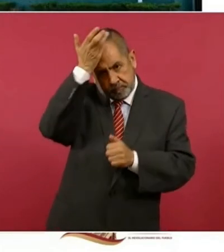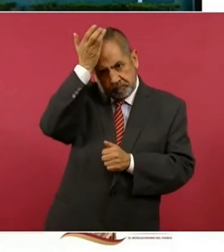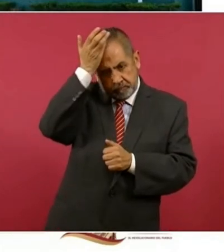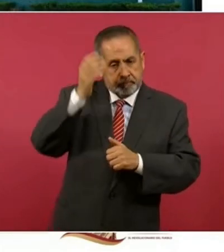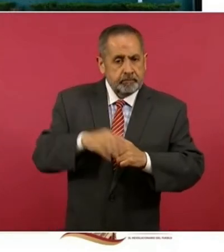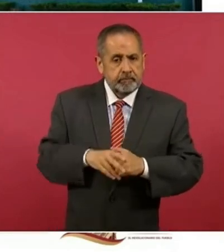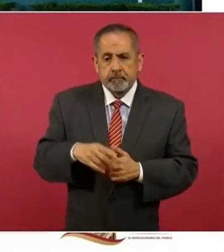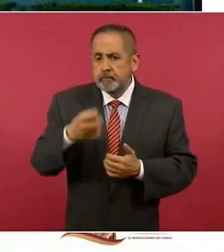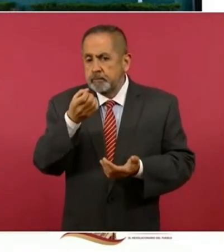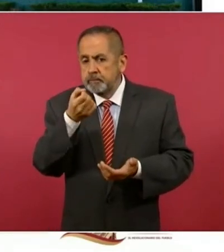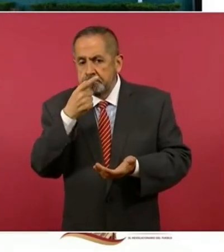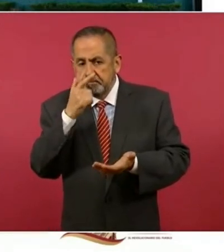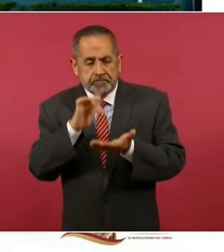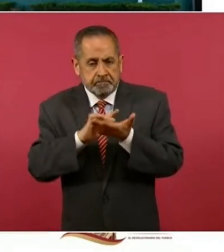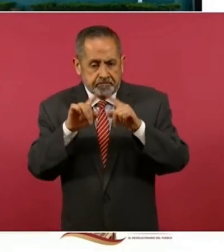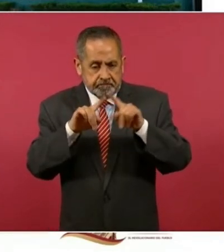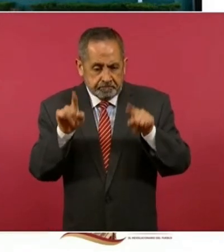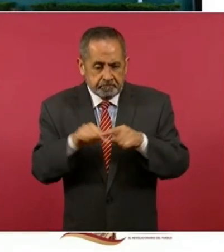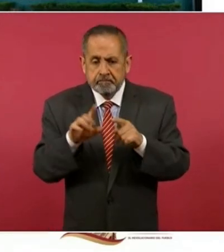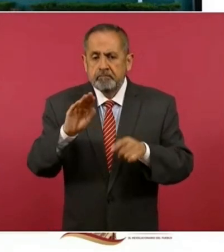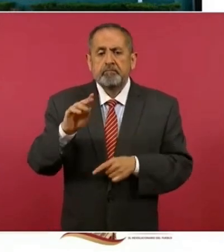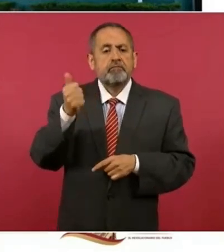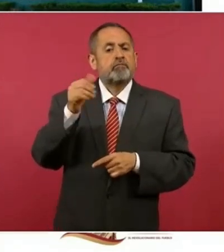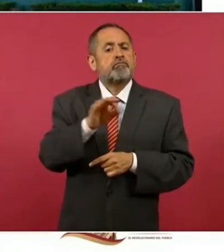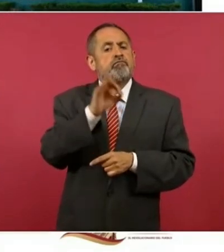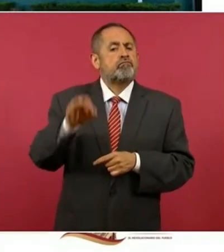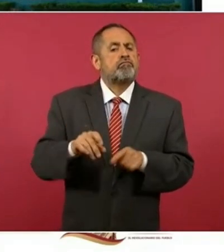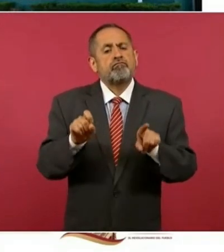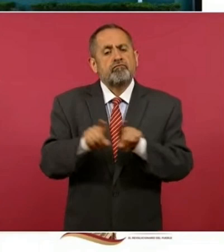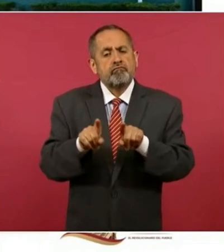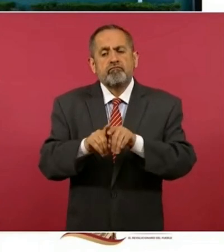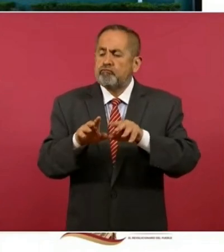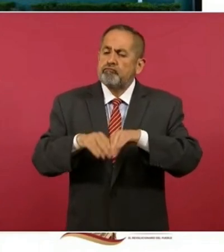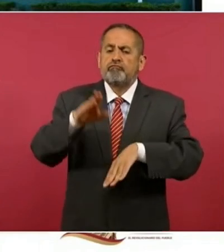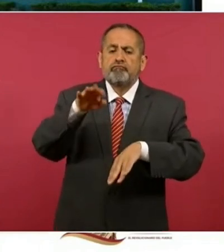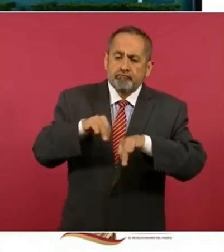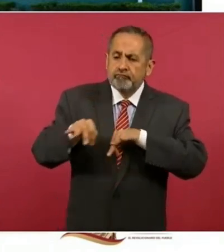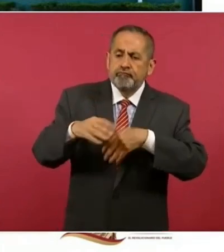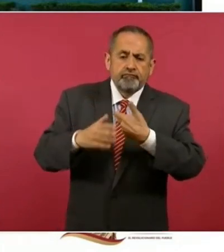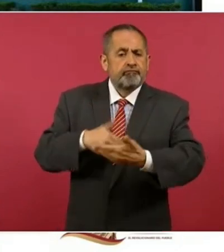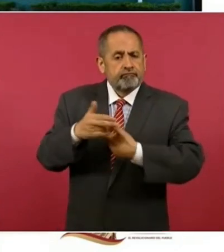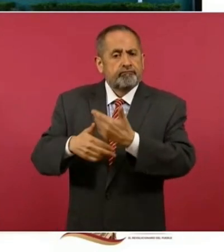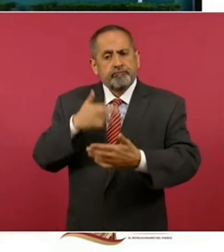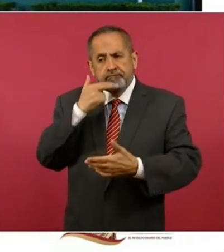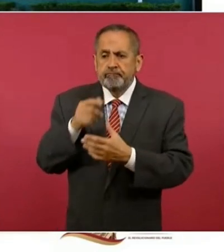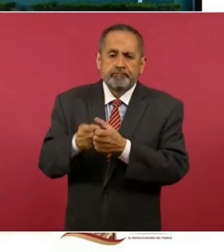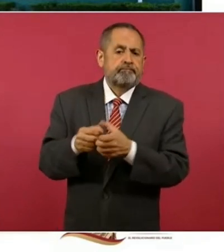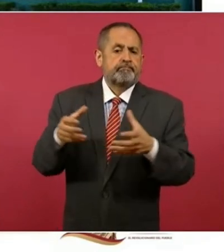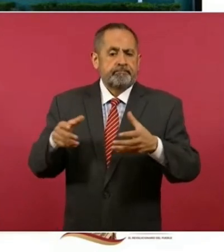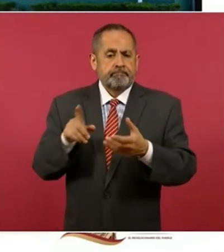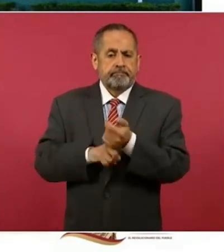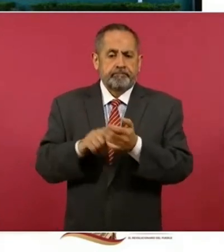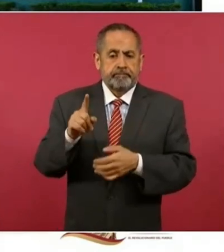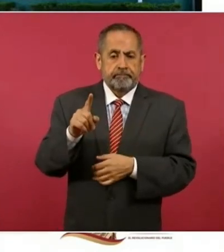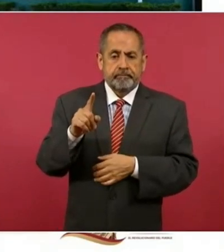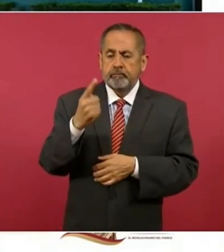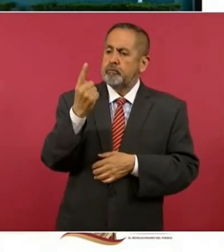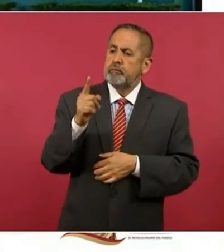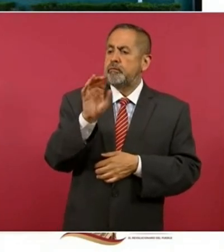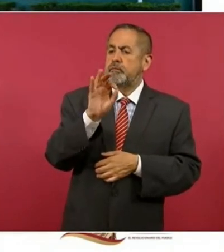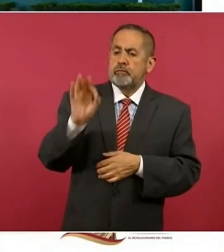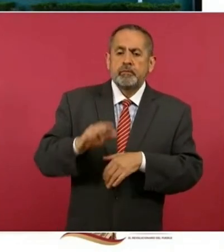El abasto de medicamentos registra un 96% y también incrementos en la actividad, 1% más de consultas de medicina